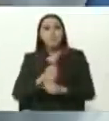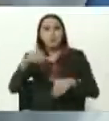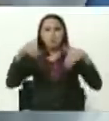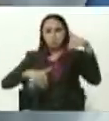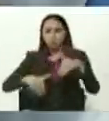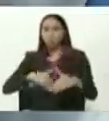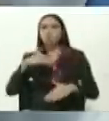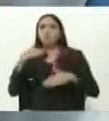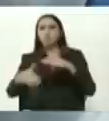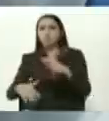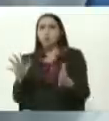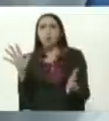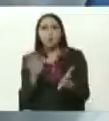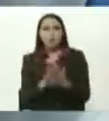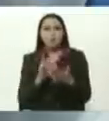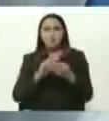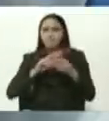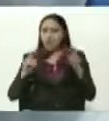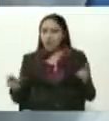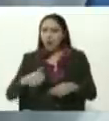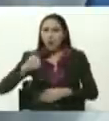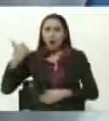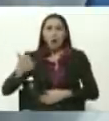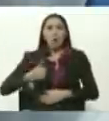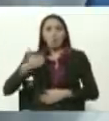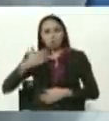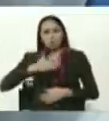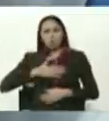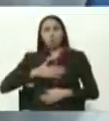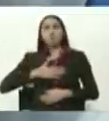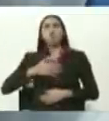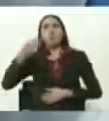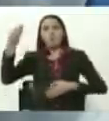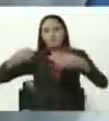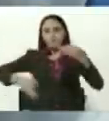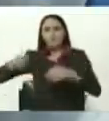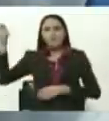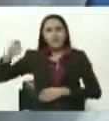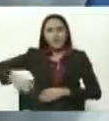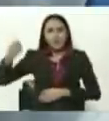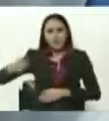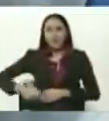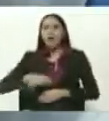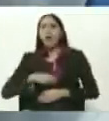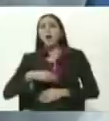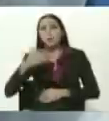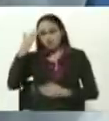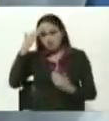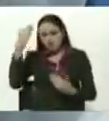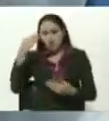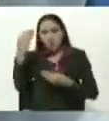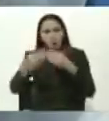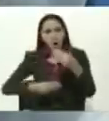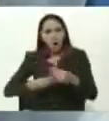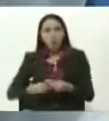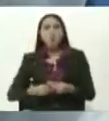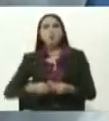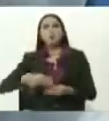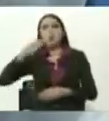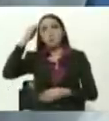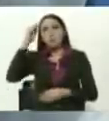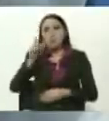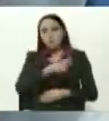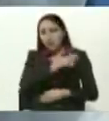pacífico, donde aprovecho como fiscal general de la República saludar la acción cívica